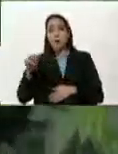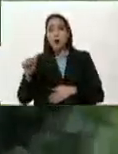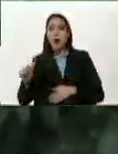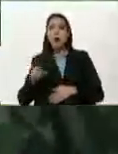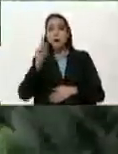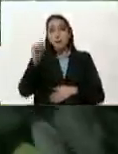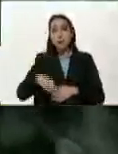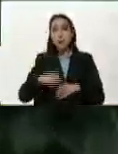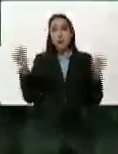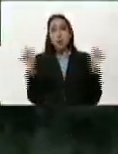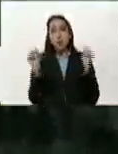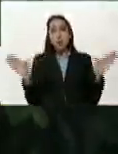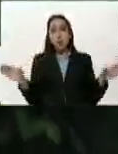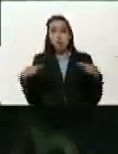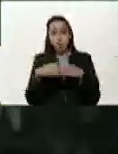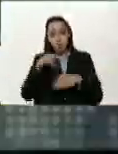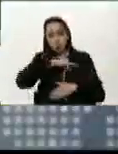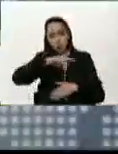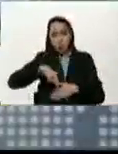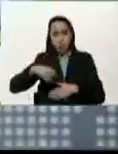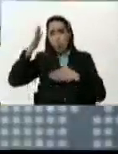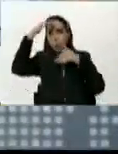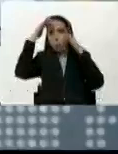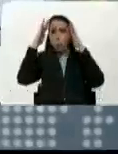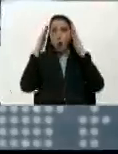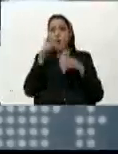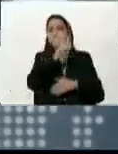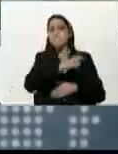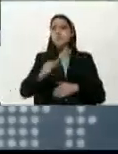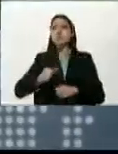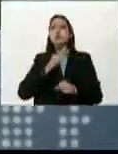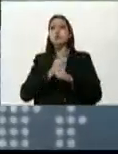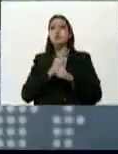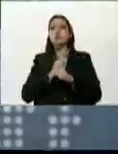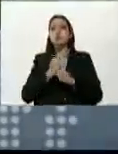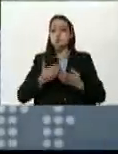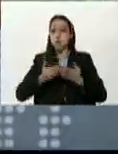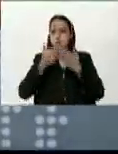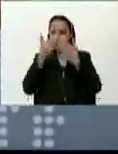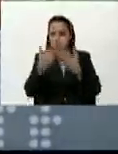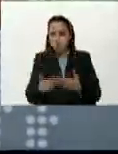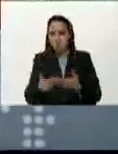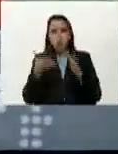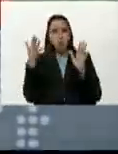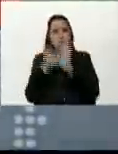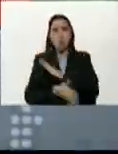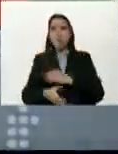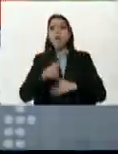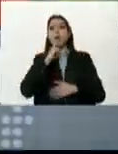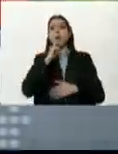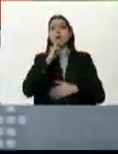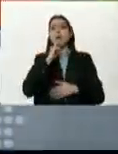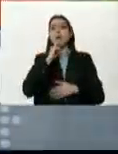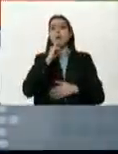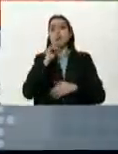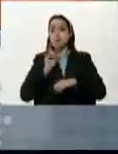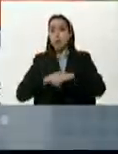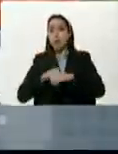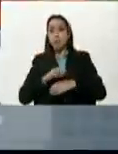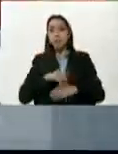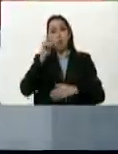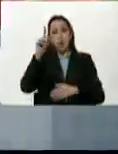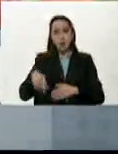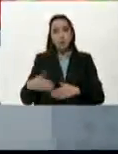nos aferramos a la atención de nuestros productores para brindarle una mano amiga en momentos difíciles efectivamente bueno